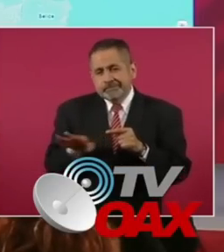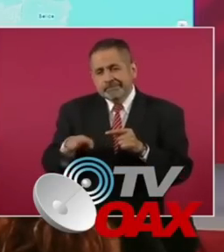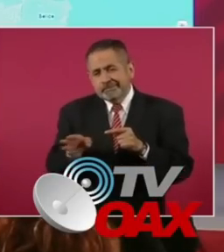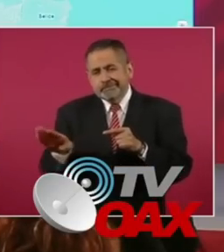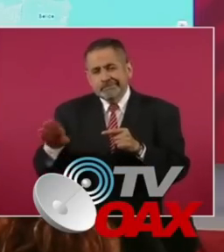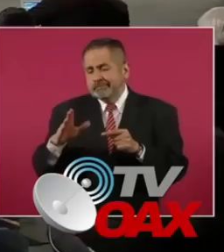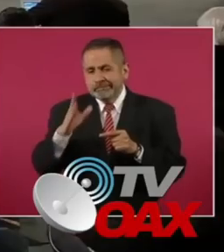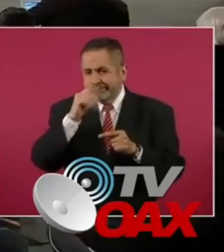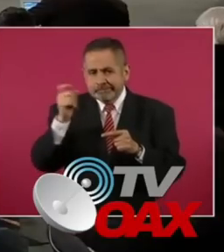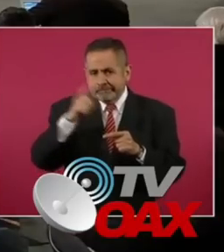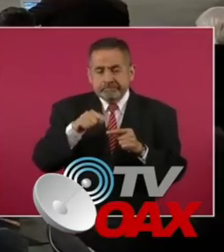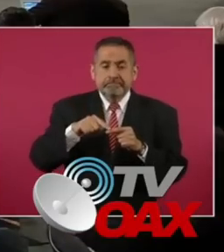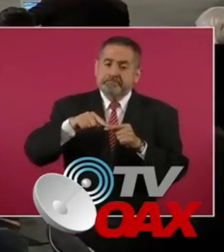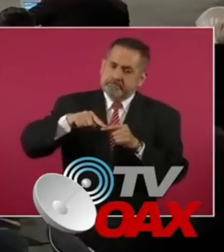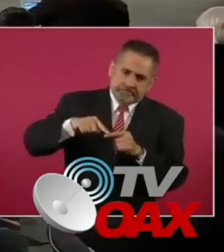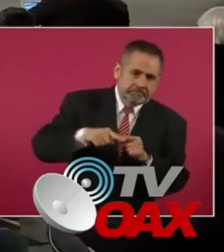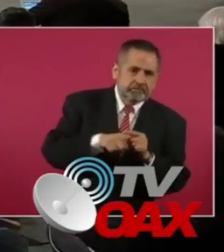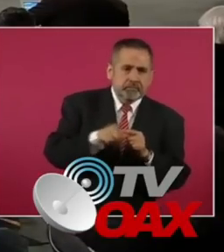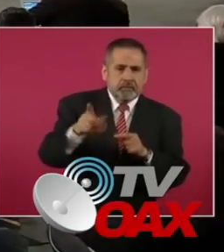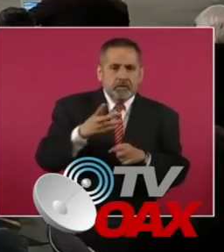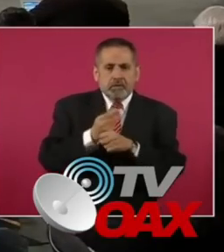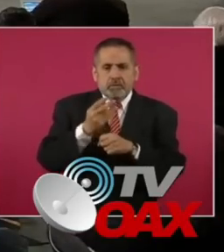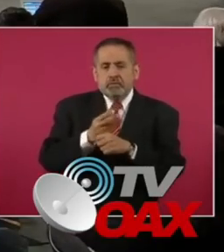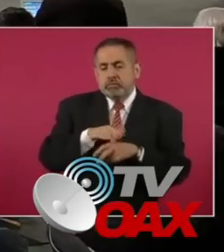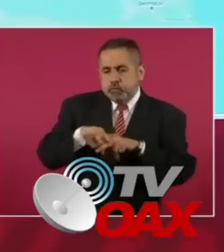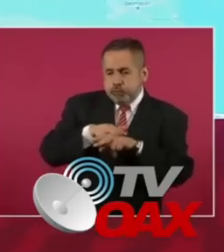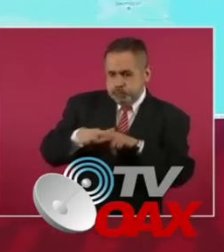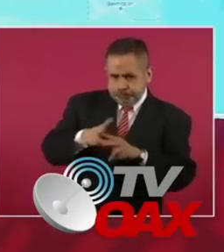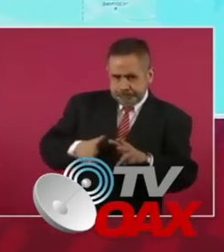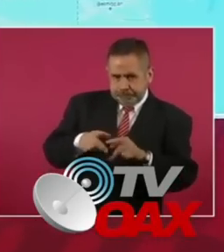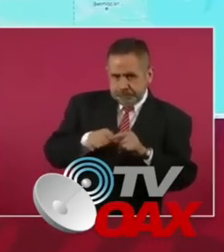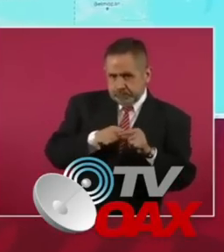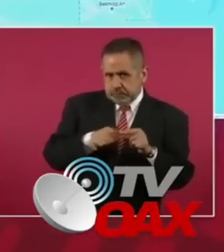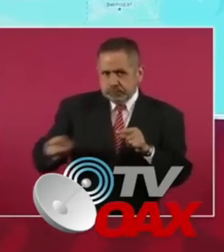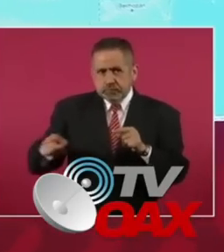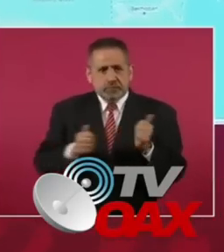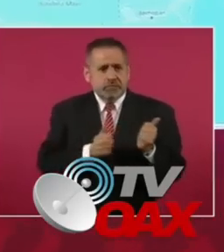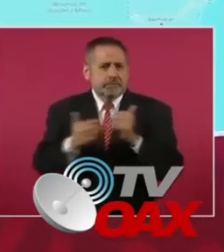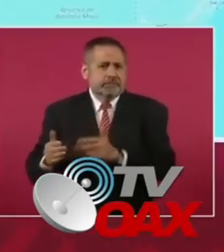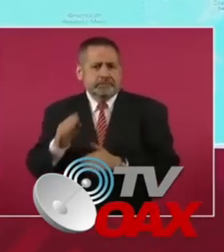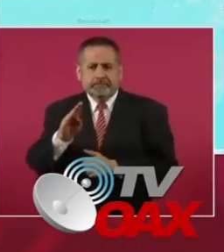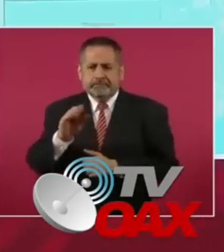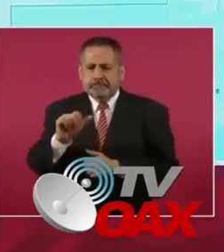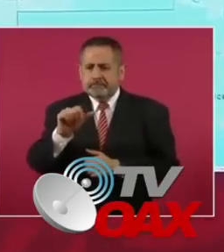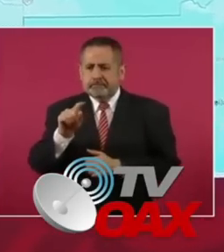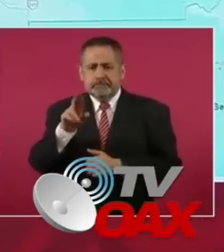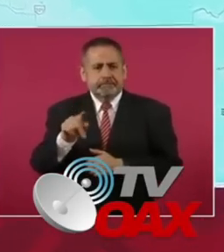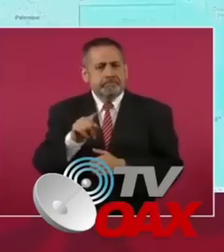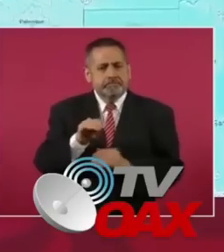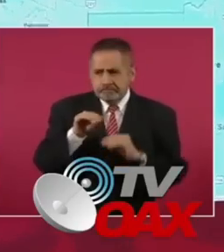mal. Entonces ya iniciamos la reparación de la vía para traer balasto